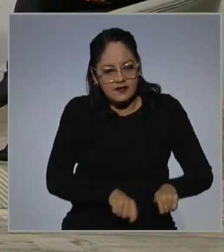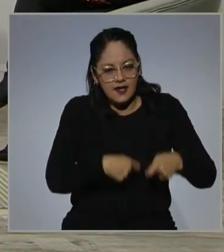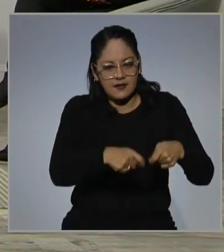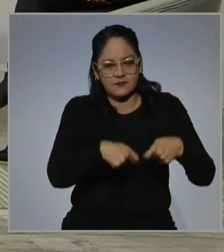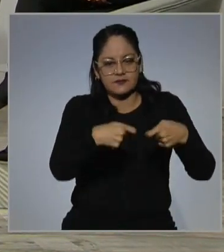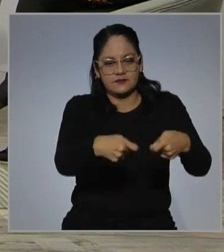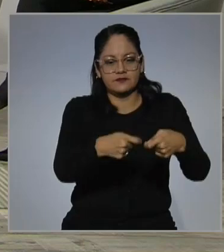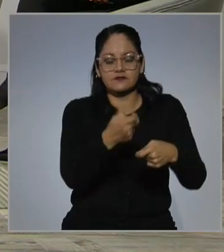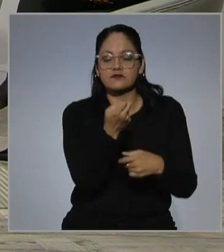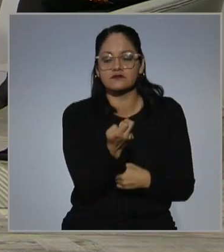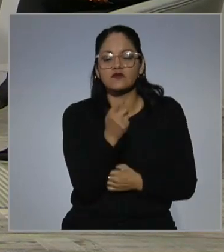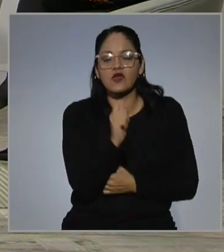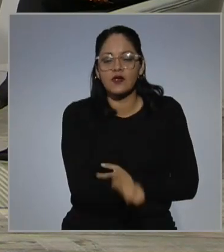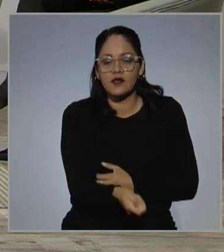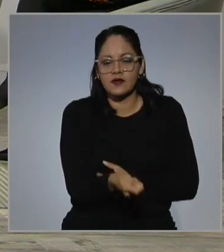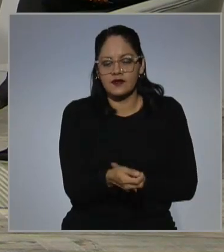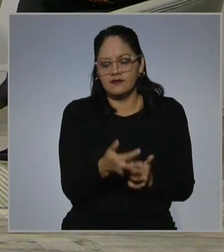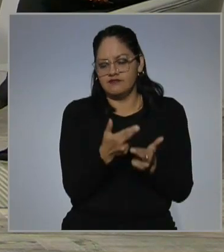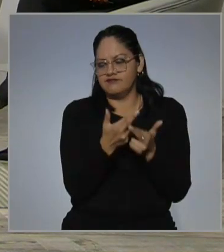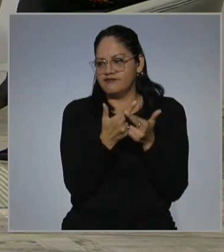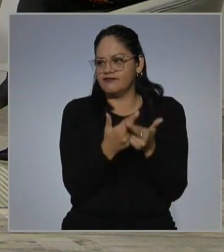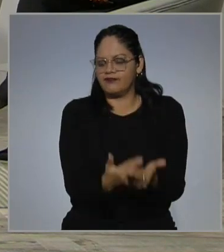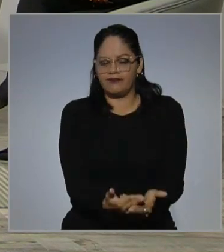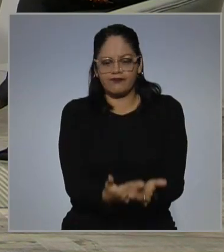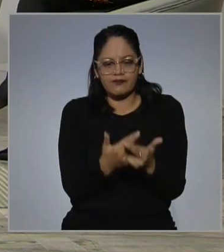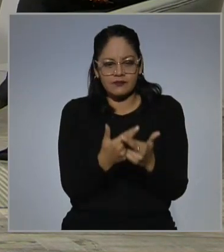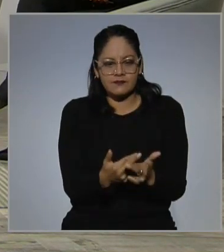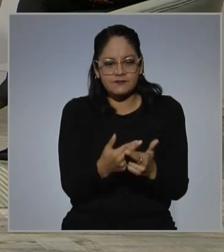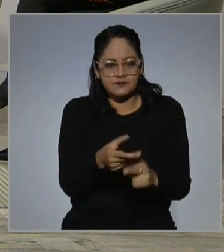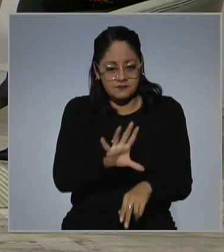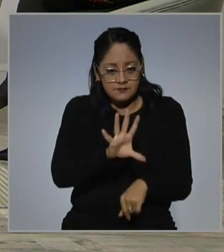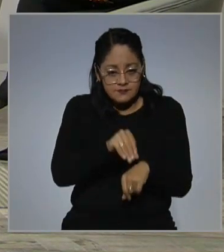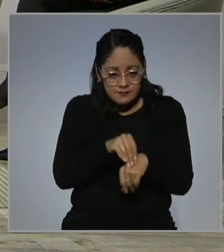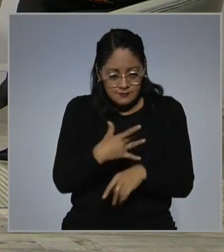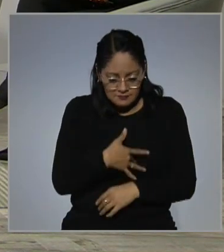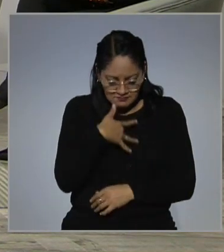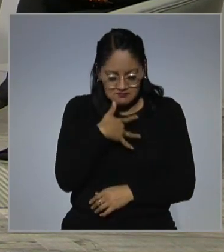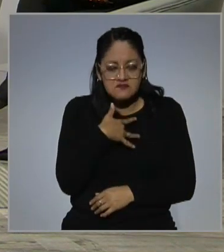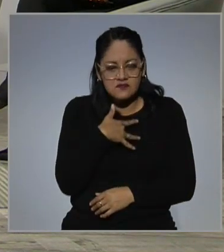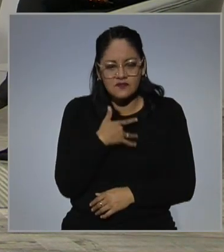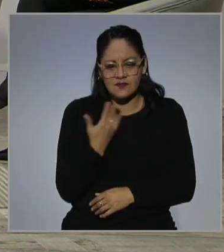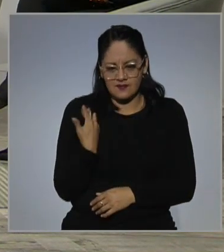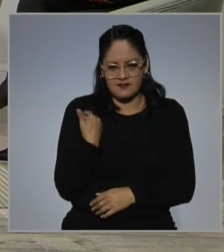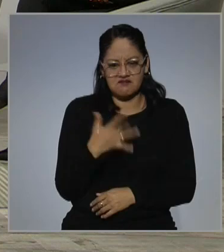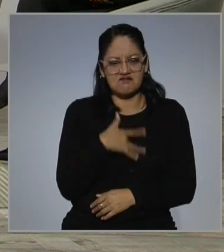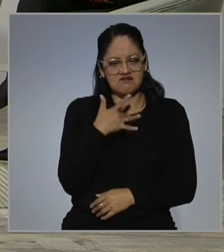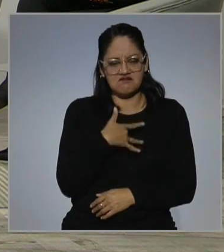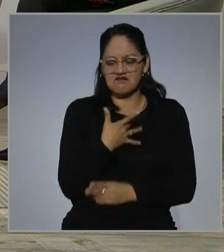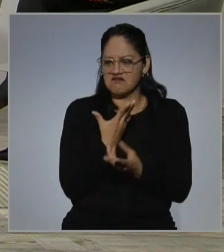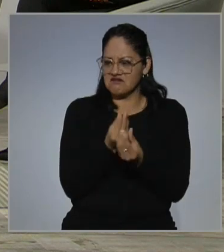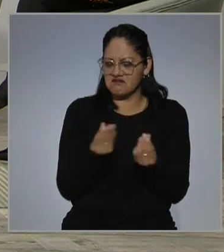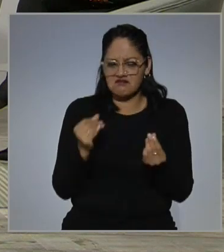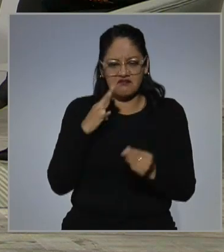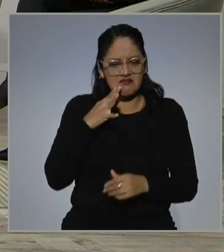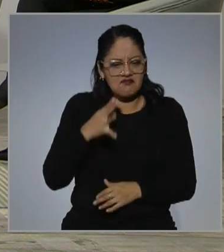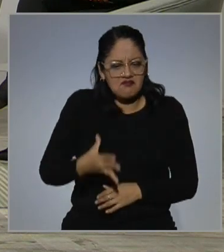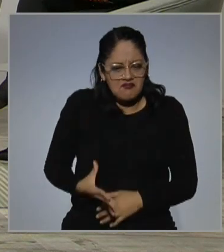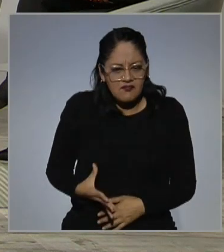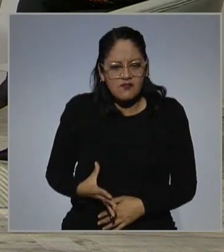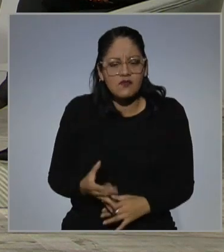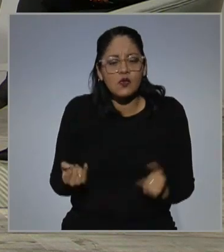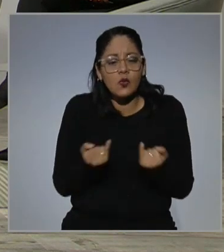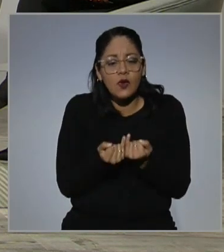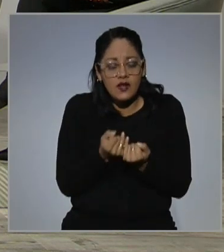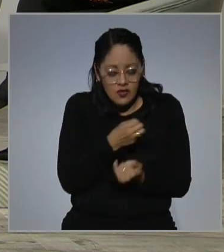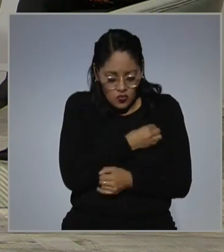da una riqueza que nos permite sentirnos, ya decía, muy orgullosos, pero también con